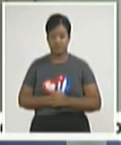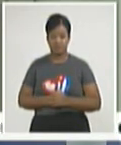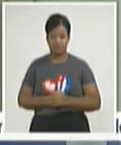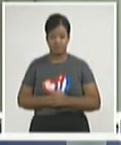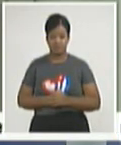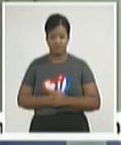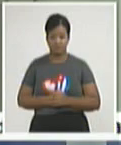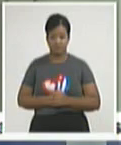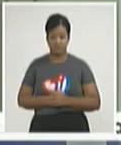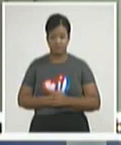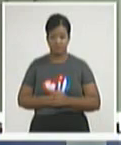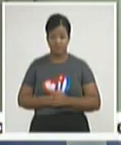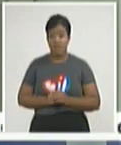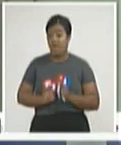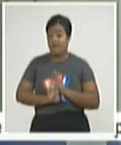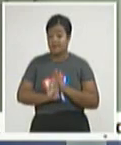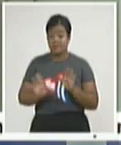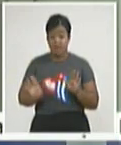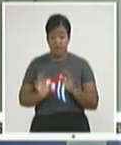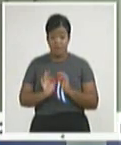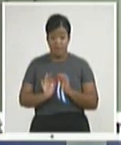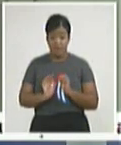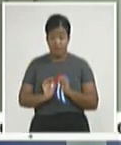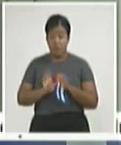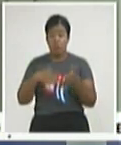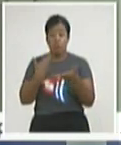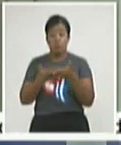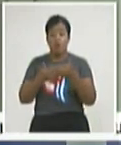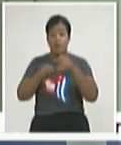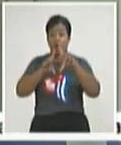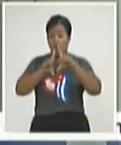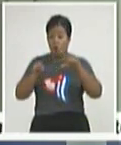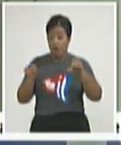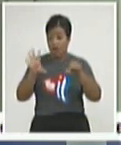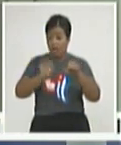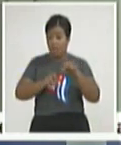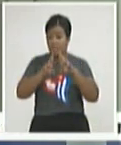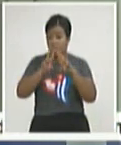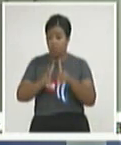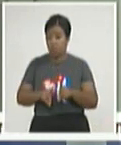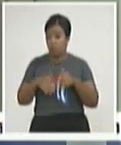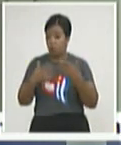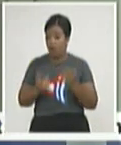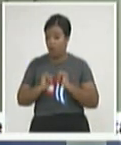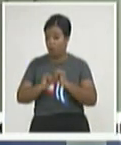Ya con el comportamiento de este muestreo y de los resultados, pues